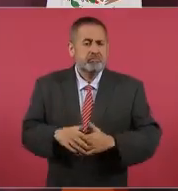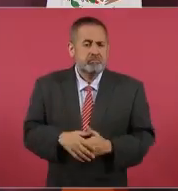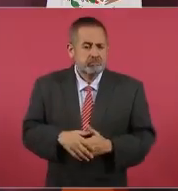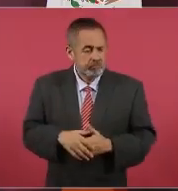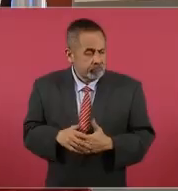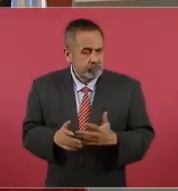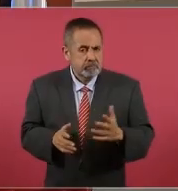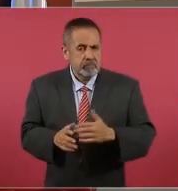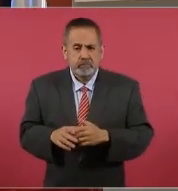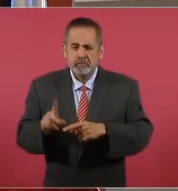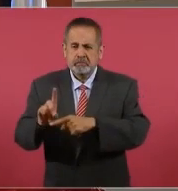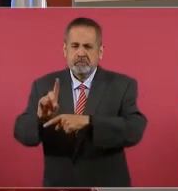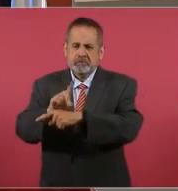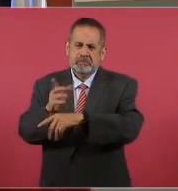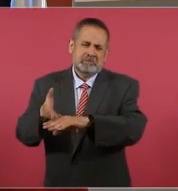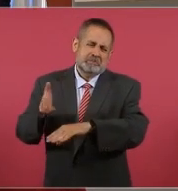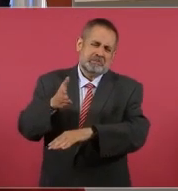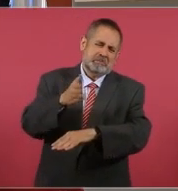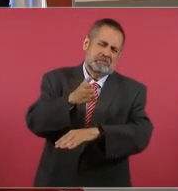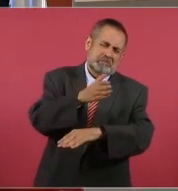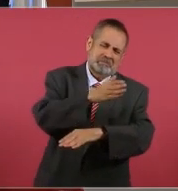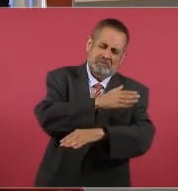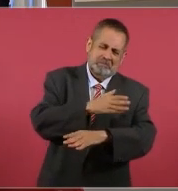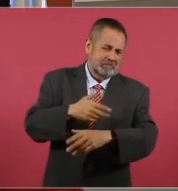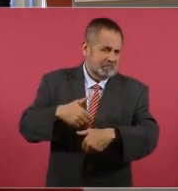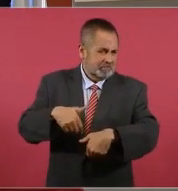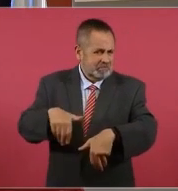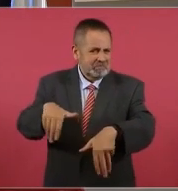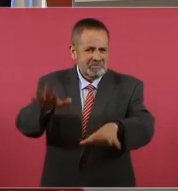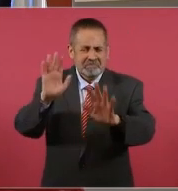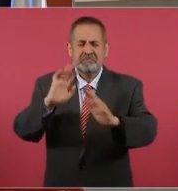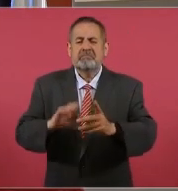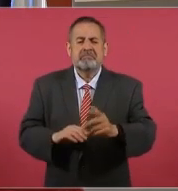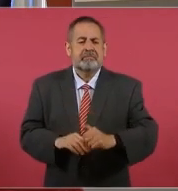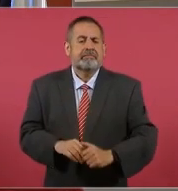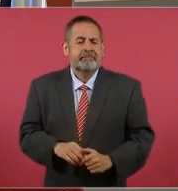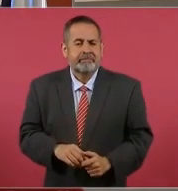Incluso desde antes de